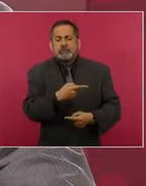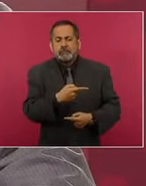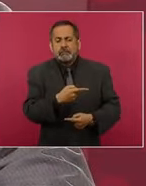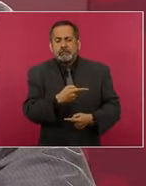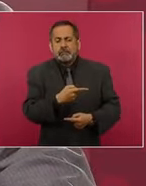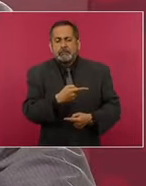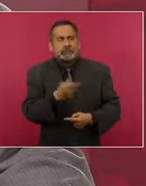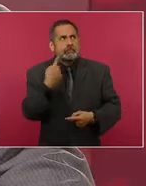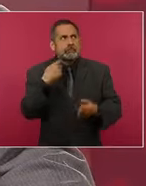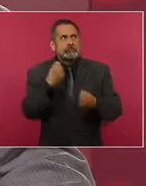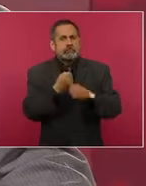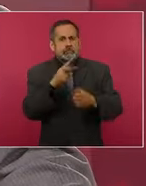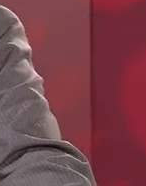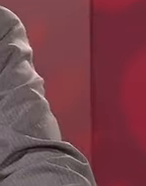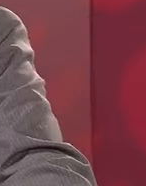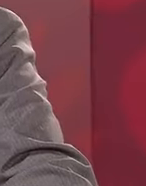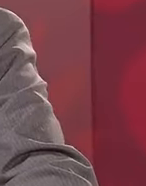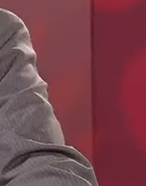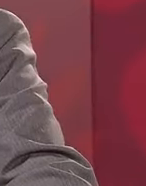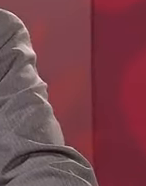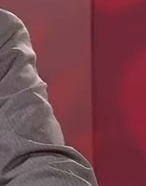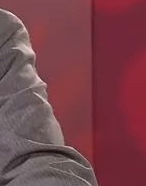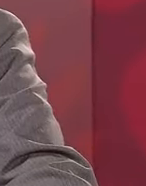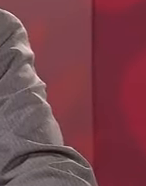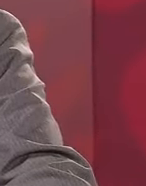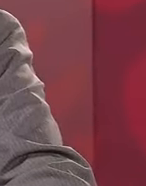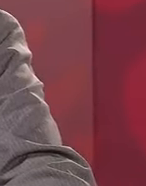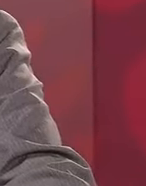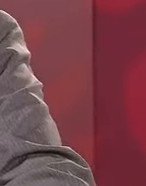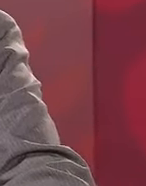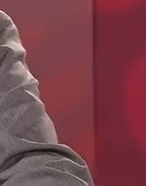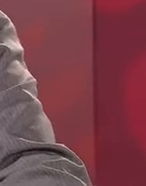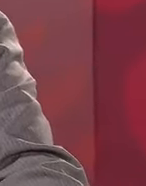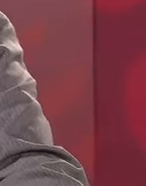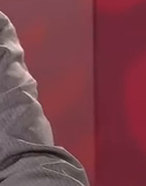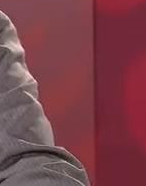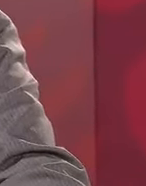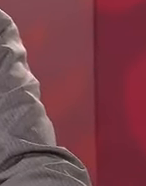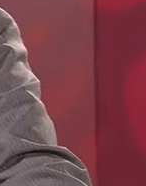en el 19? Hace 2 años y medio, 3 años,